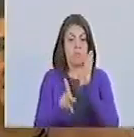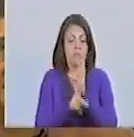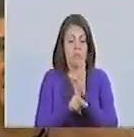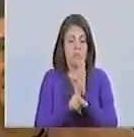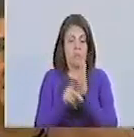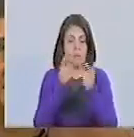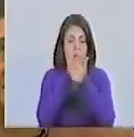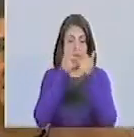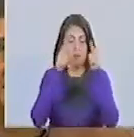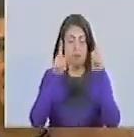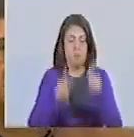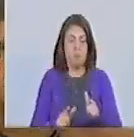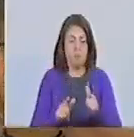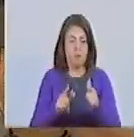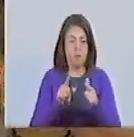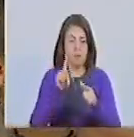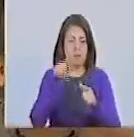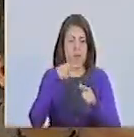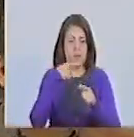de libertad